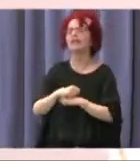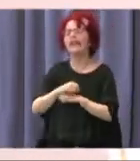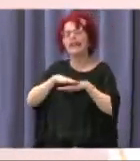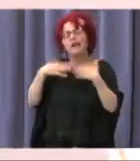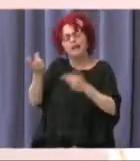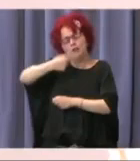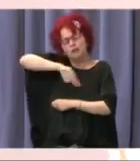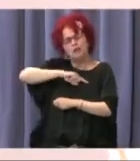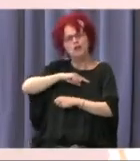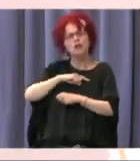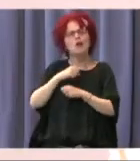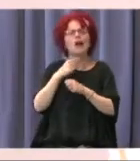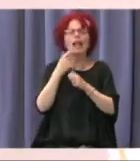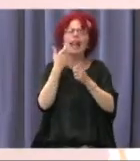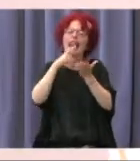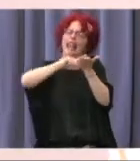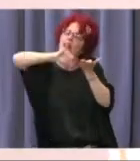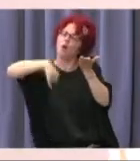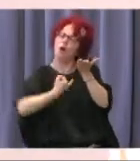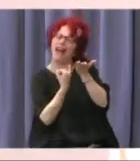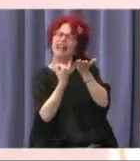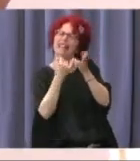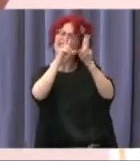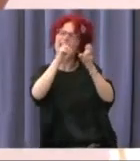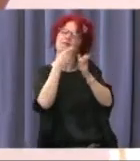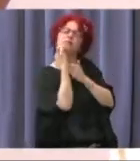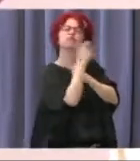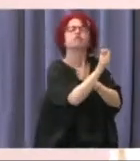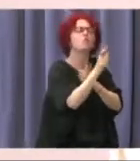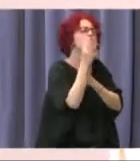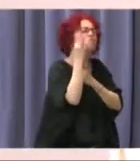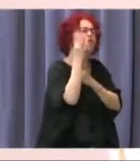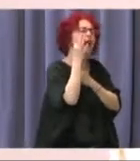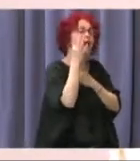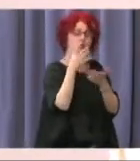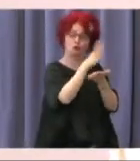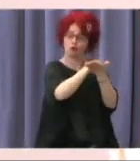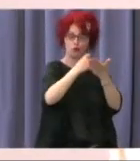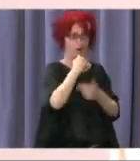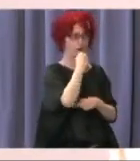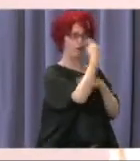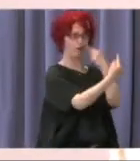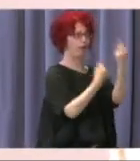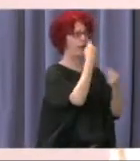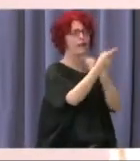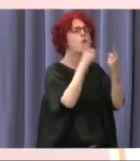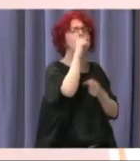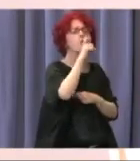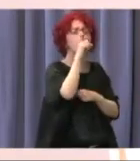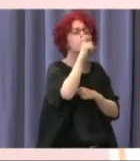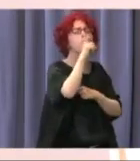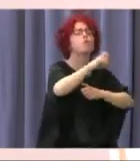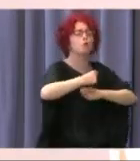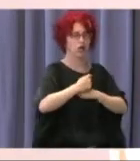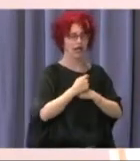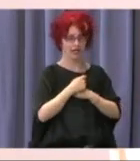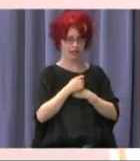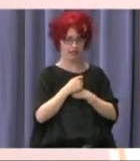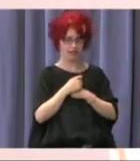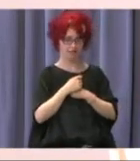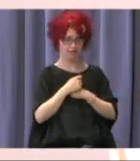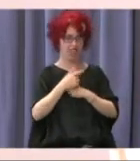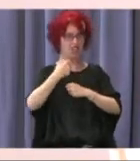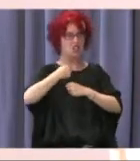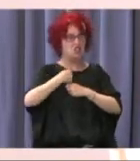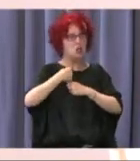más se usa en lengua española para las mujeres? Puta. Que tenemos una creatividad léxica. Solo Francisco de Quevedo tenía más de 500